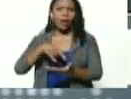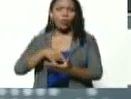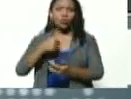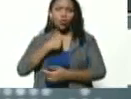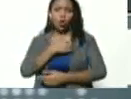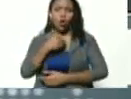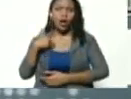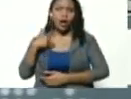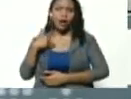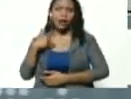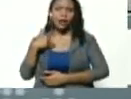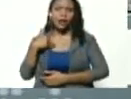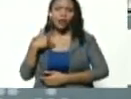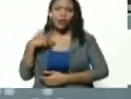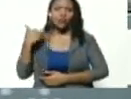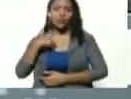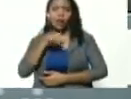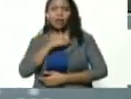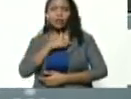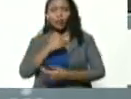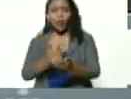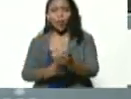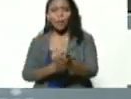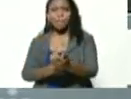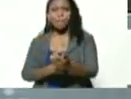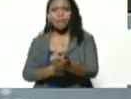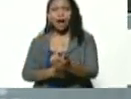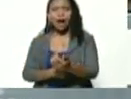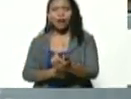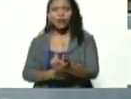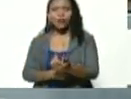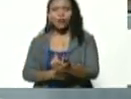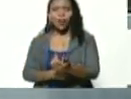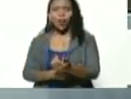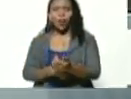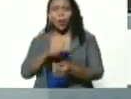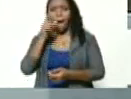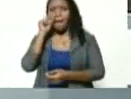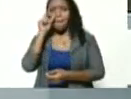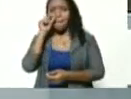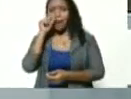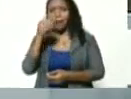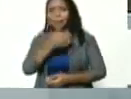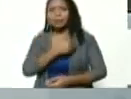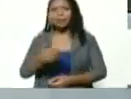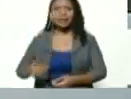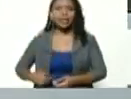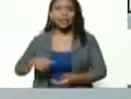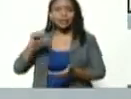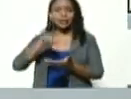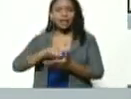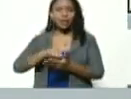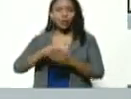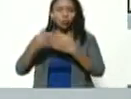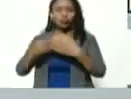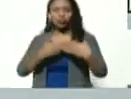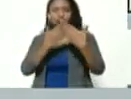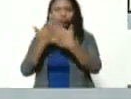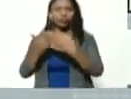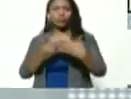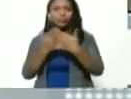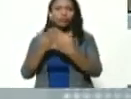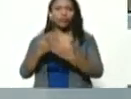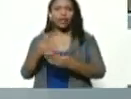que nuestro hermano Alejandro López, quien es el presidente del Centro de Estudios Simón Bolívar, pues